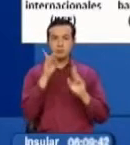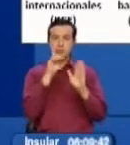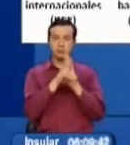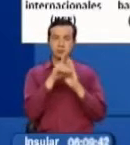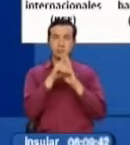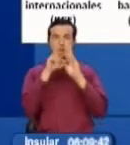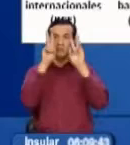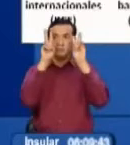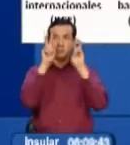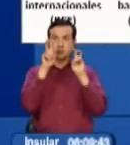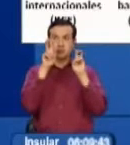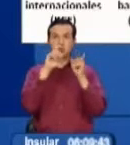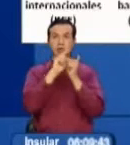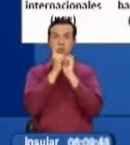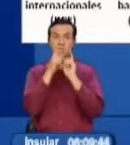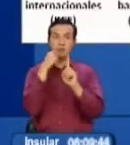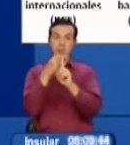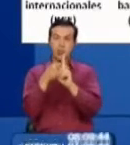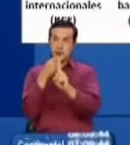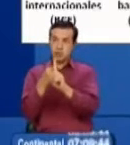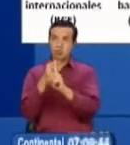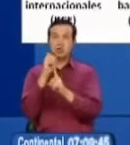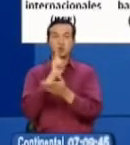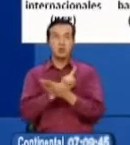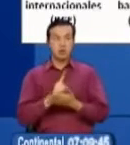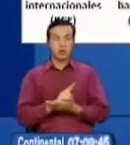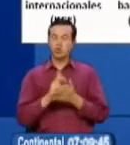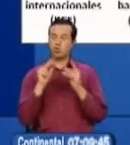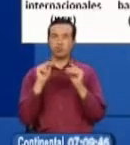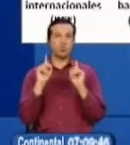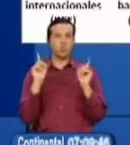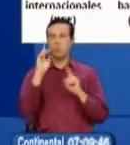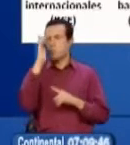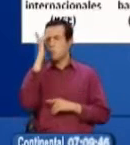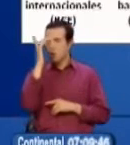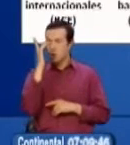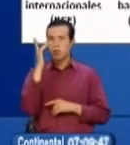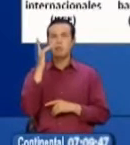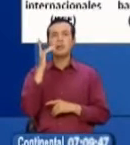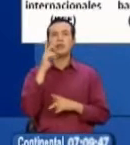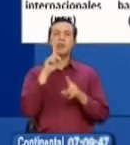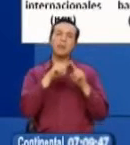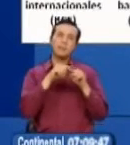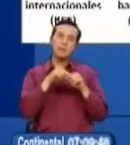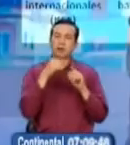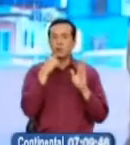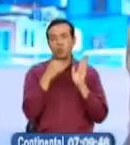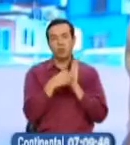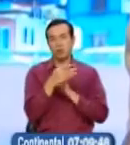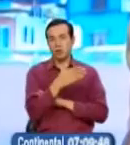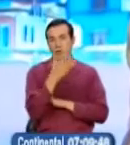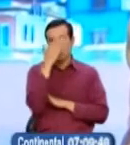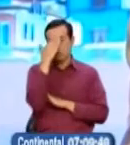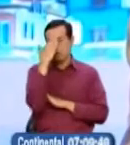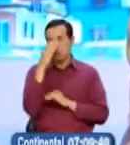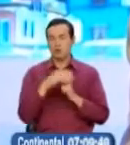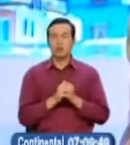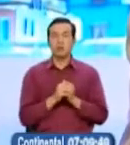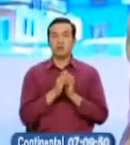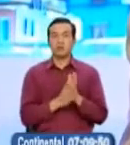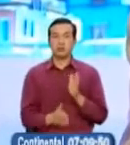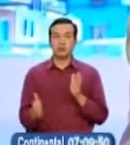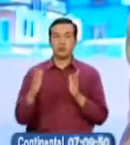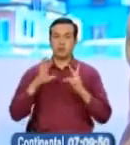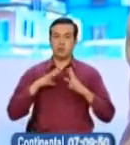en términos de cambios mensuales o incluso semanales porque obedecen a lógicas coyunturales, como por ejemplo, si tú entras en un periodo